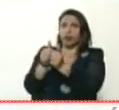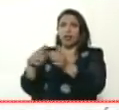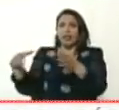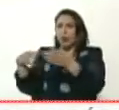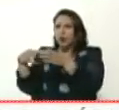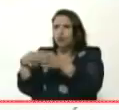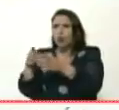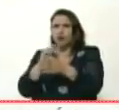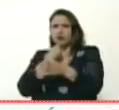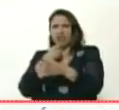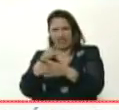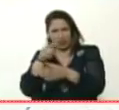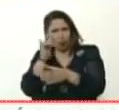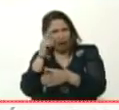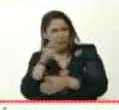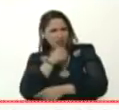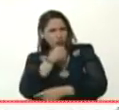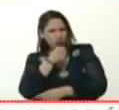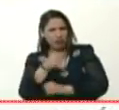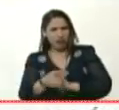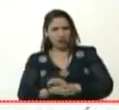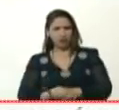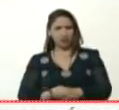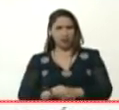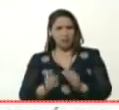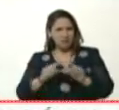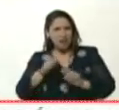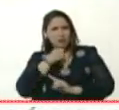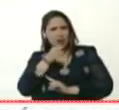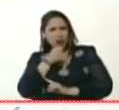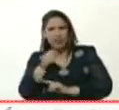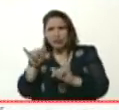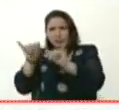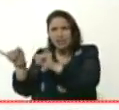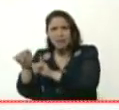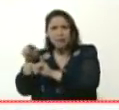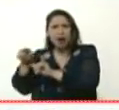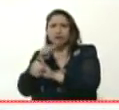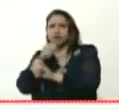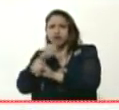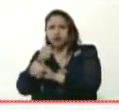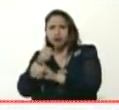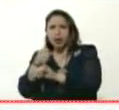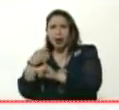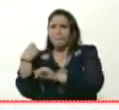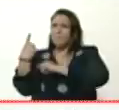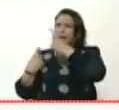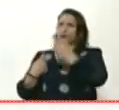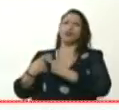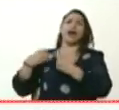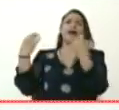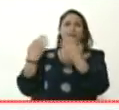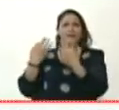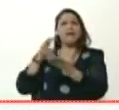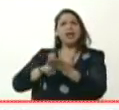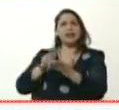Ese es un periodismo. El periodista de esa misma agencia fue a preguntarme si eso era verdad.